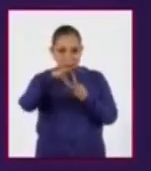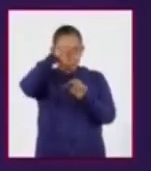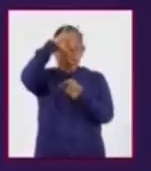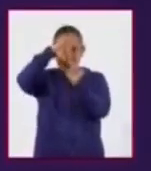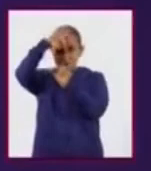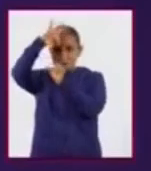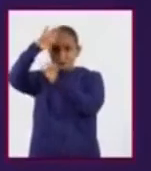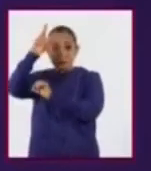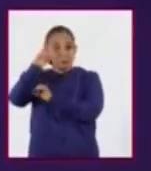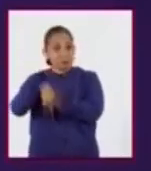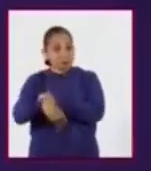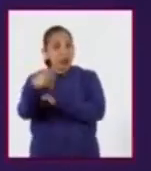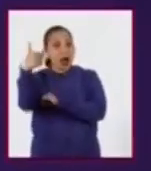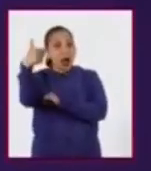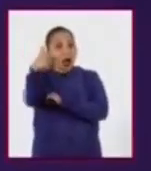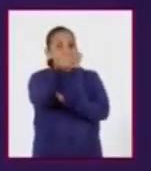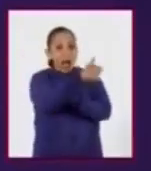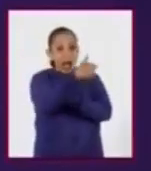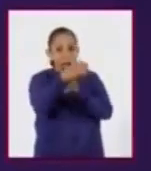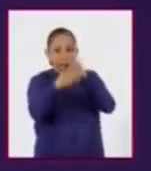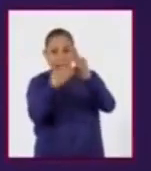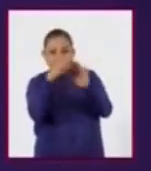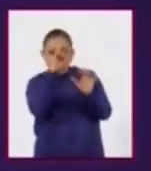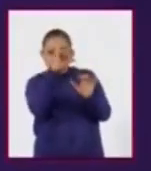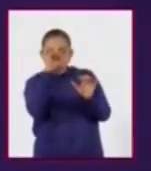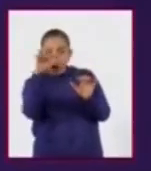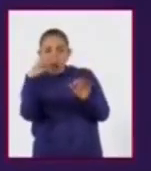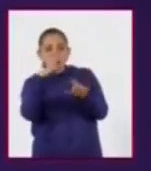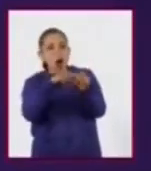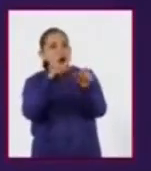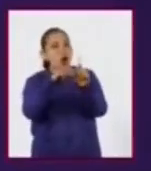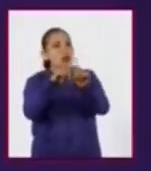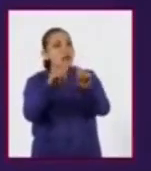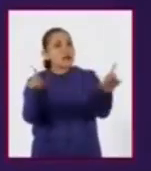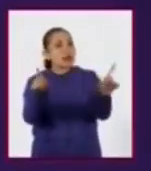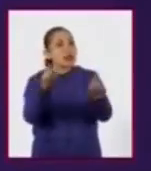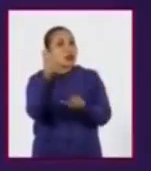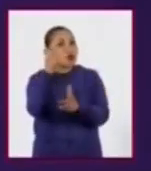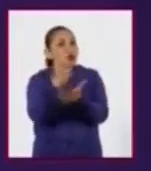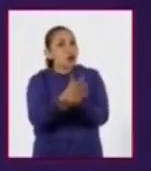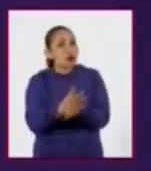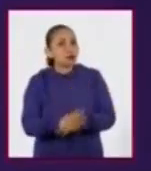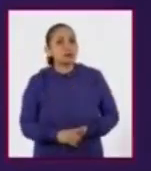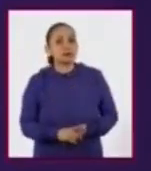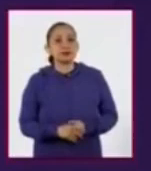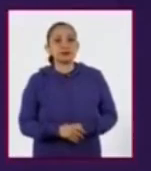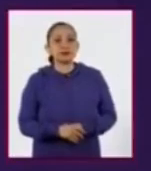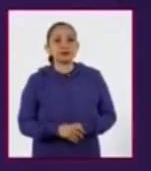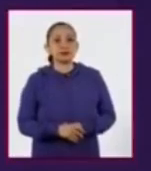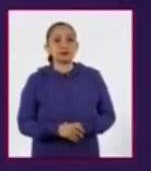Es muy cierto, cada uno tiene un espectro único.